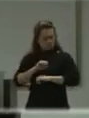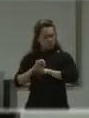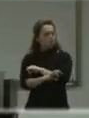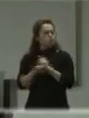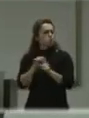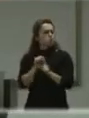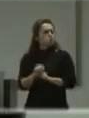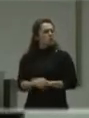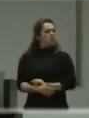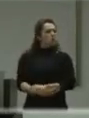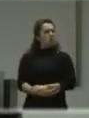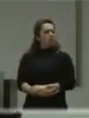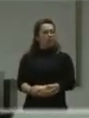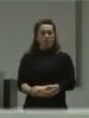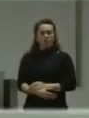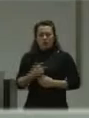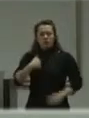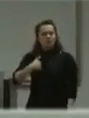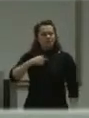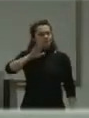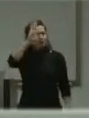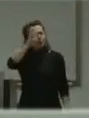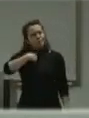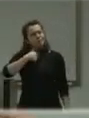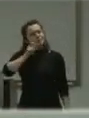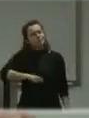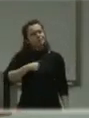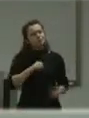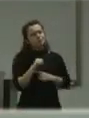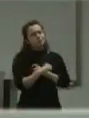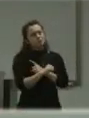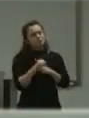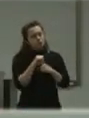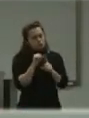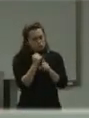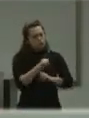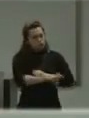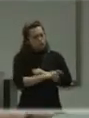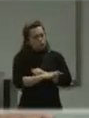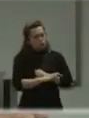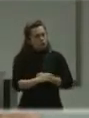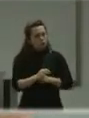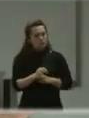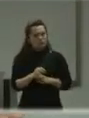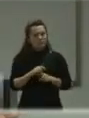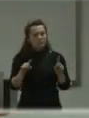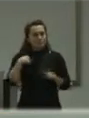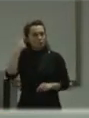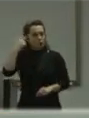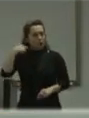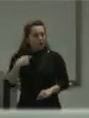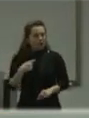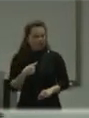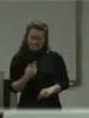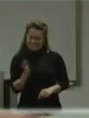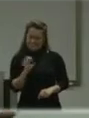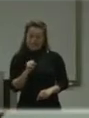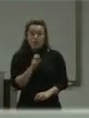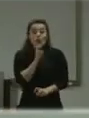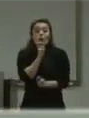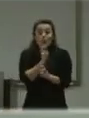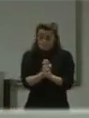es muy difícil el que se pare diga yo soy una persona con discapacidades psicosocial en vez de decir yo estoy loco Qué complicado es